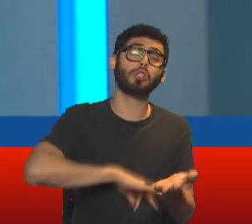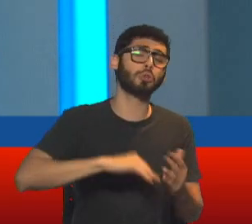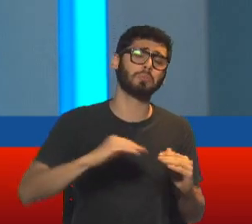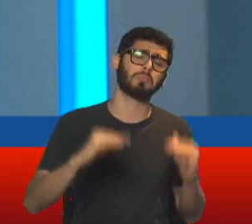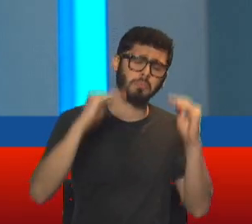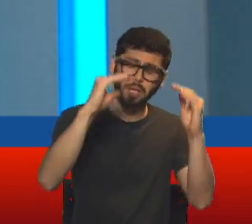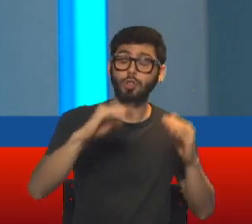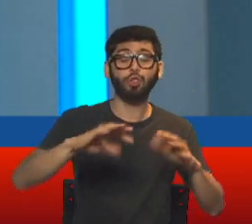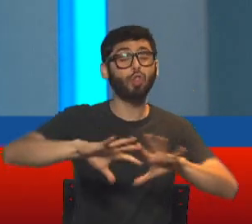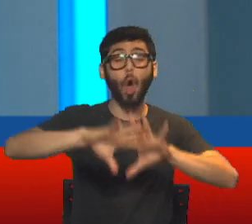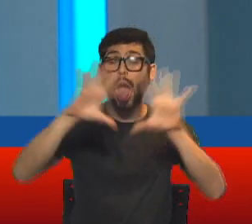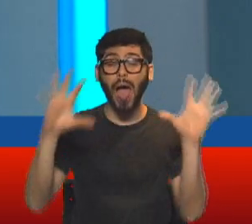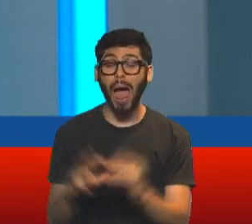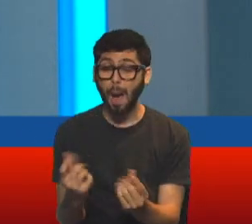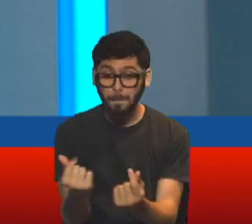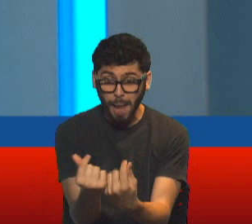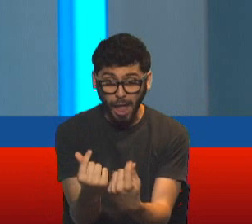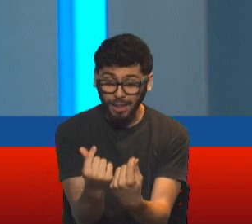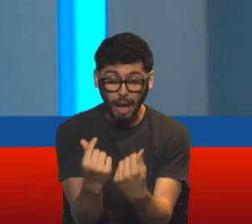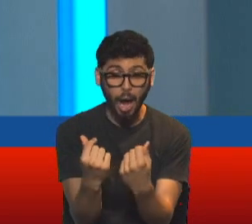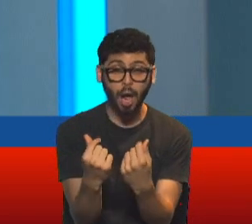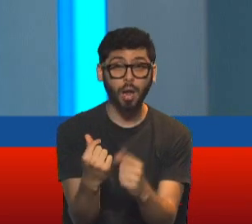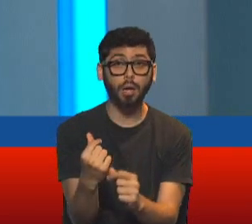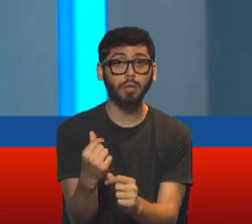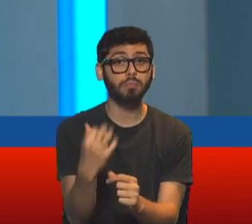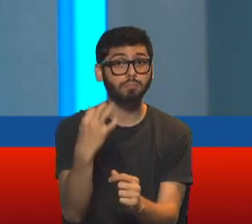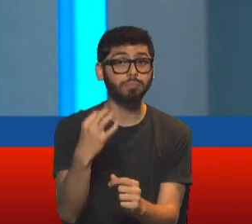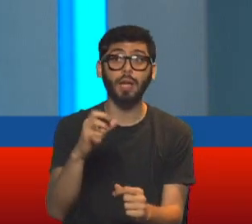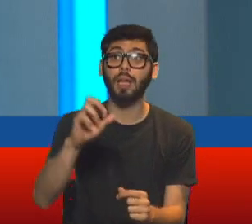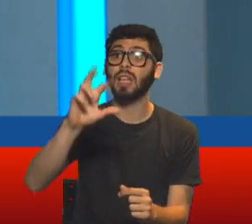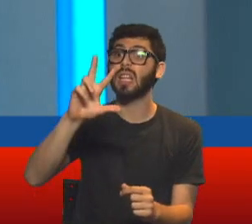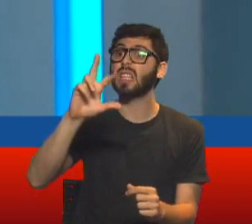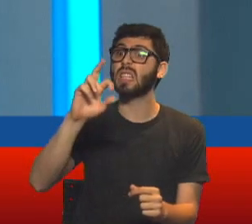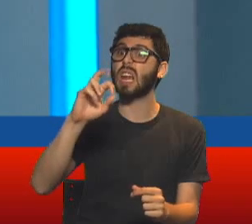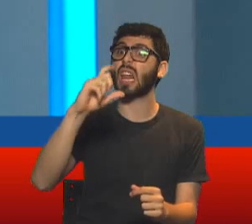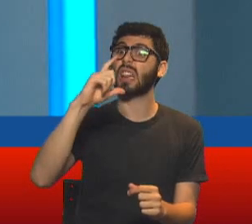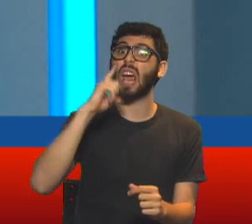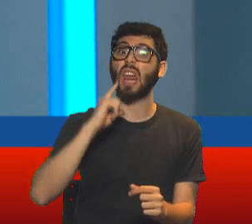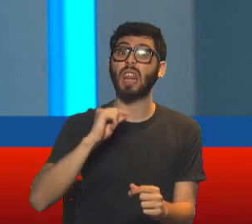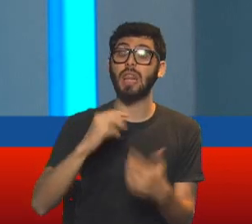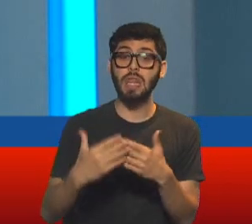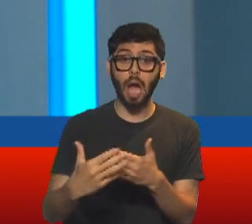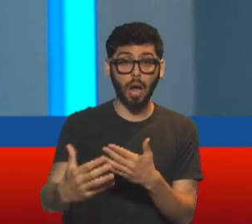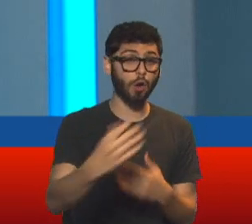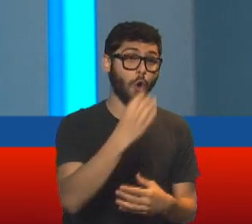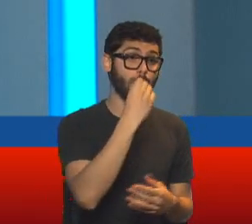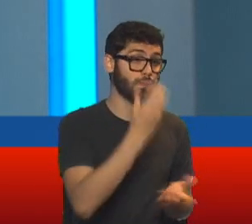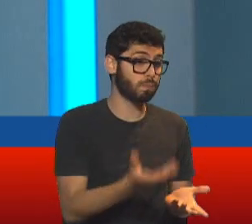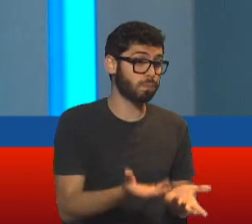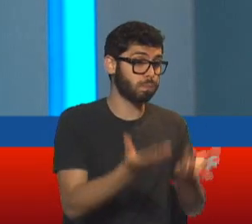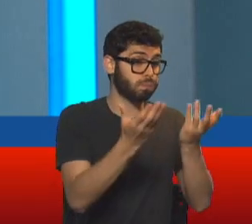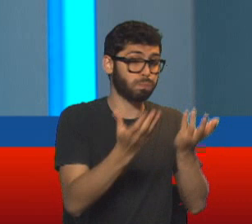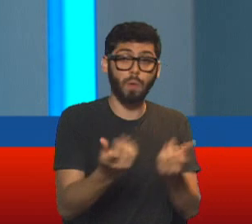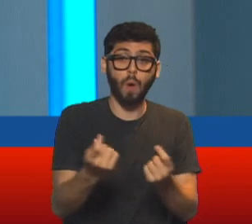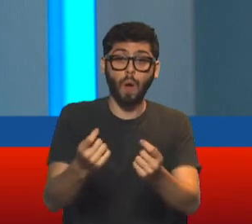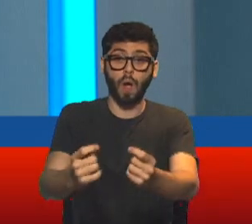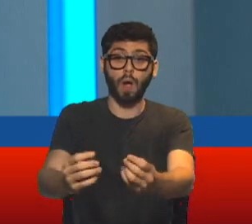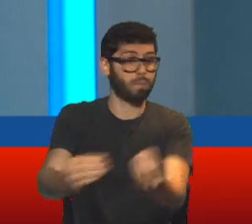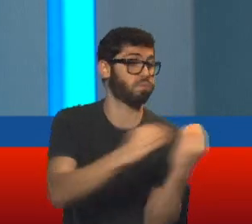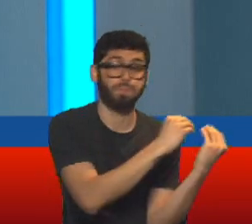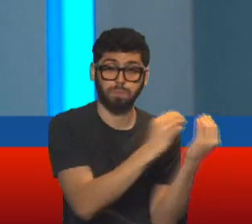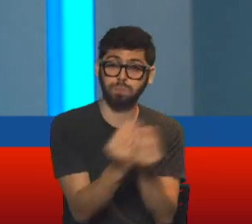y probablemente sea lo que haga a partir de mañana mismo. Pero además yo insisto, ¿cuántas cosas más importantes pueden tener que hacer que cumplir